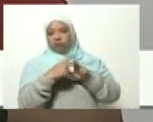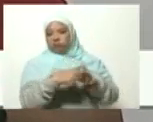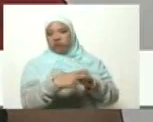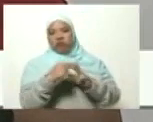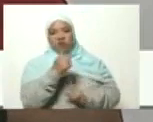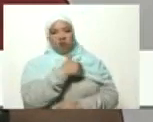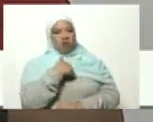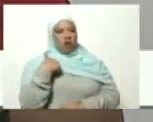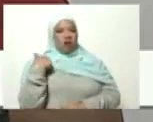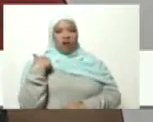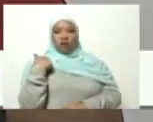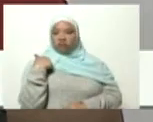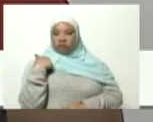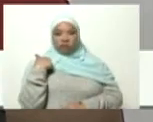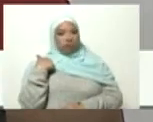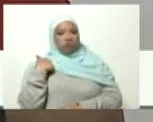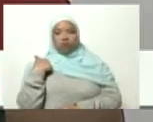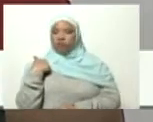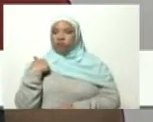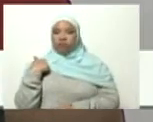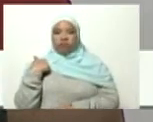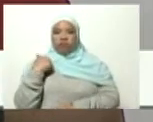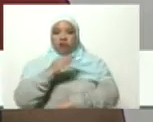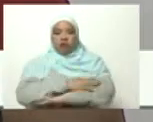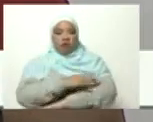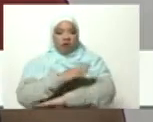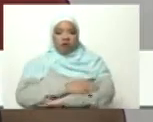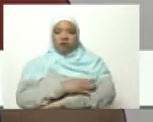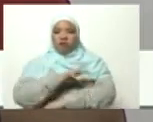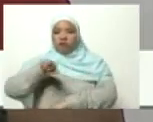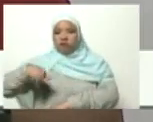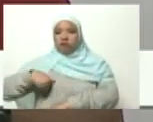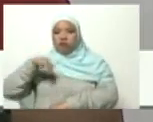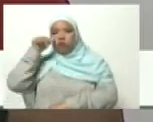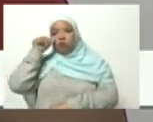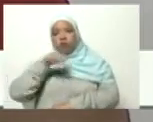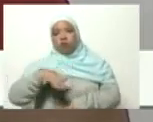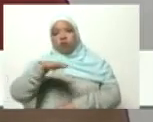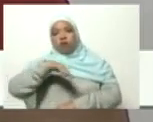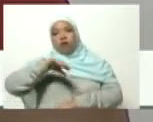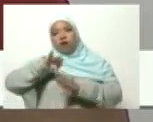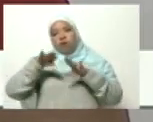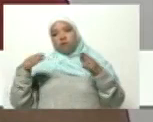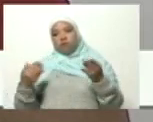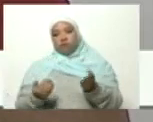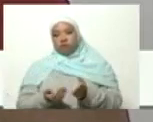Ellos no tienen autoridad ni moral, ni no son los policías del mundo